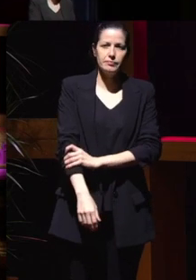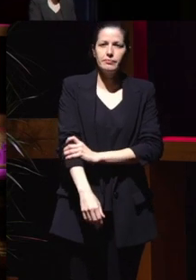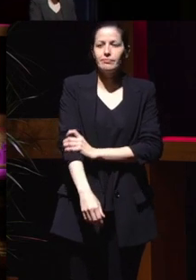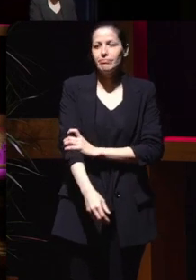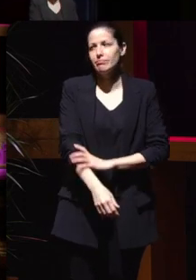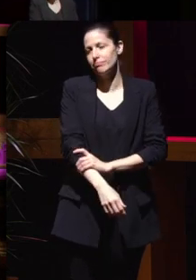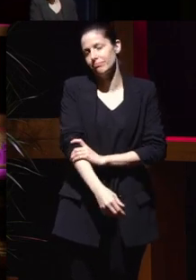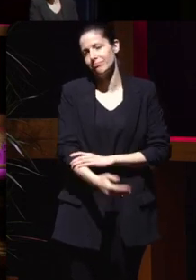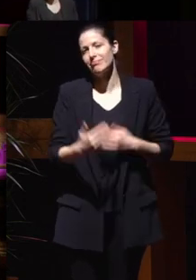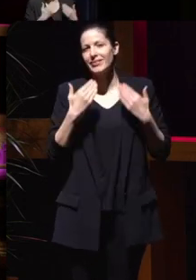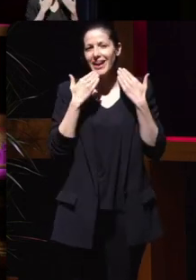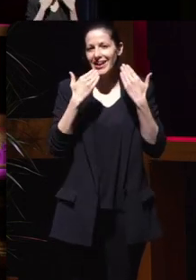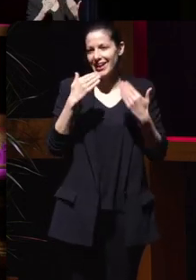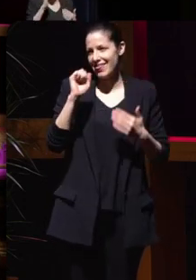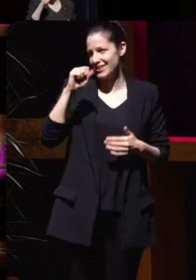Gracias